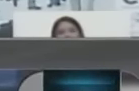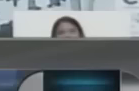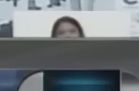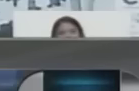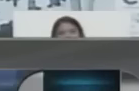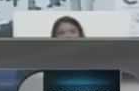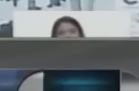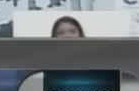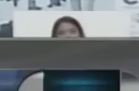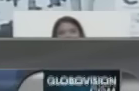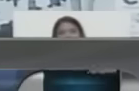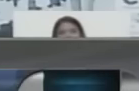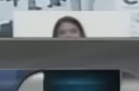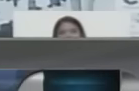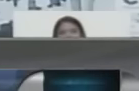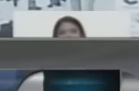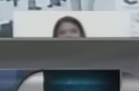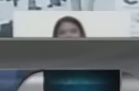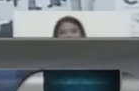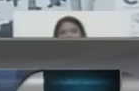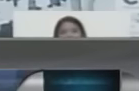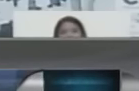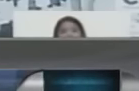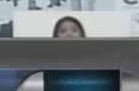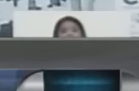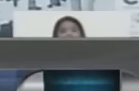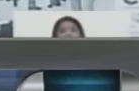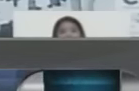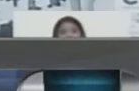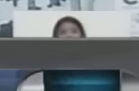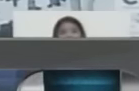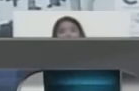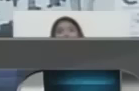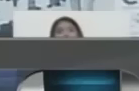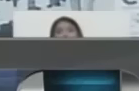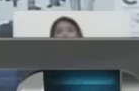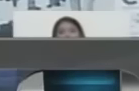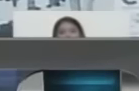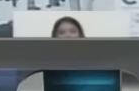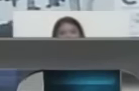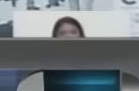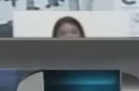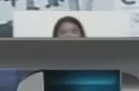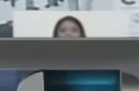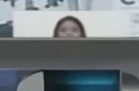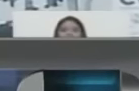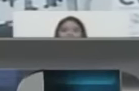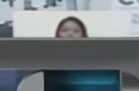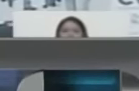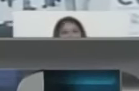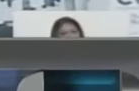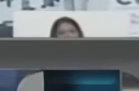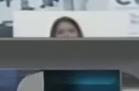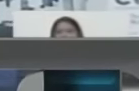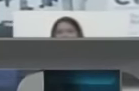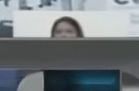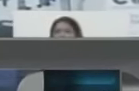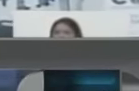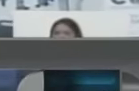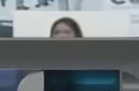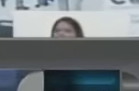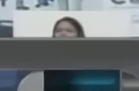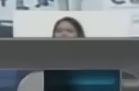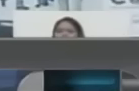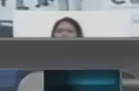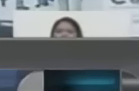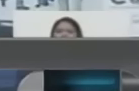En el distrito capital, 4 empleados: el gerente y el subgerente, productos sin despachar presuntamente que serían utilizados